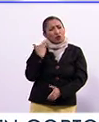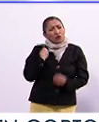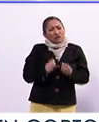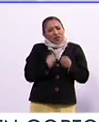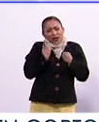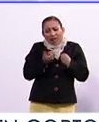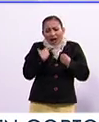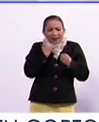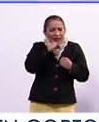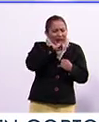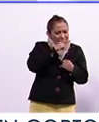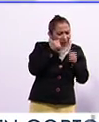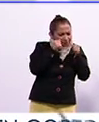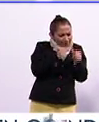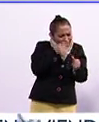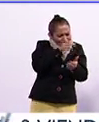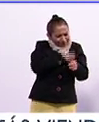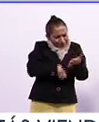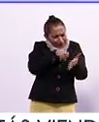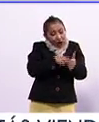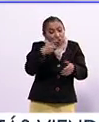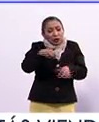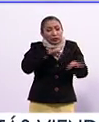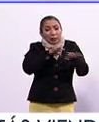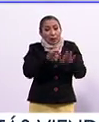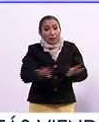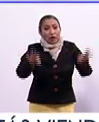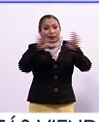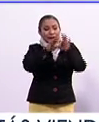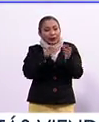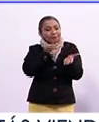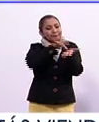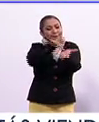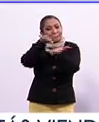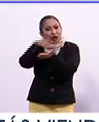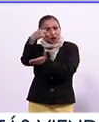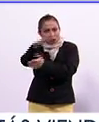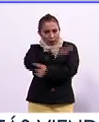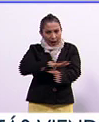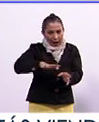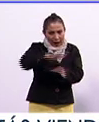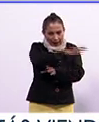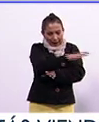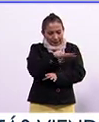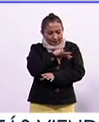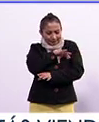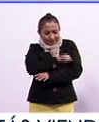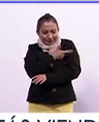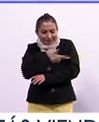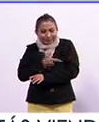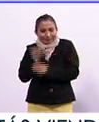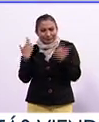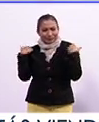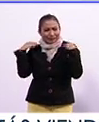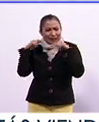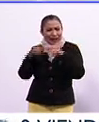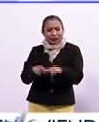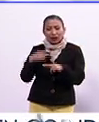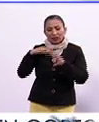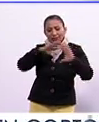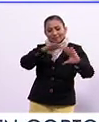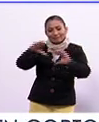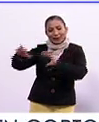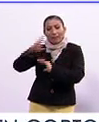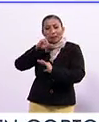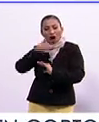su vida a la ingeniería, que con su trabajo ha logrado importantes aportaciones en su campo, un apasionado a la docencia y a la